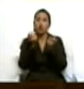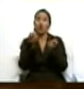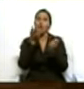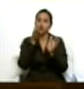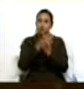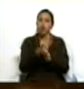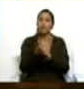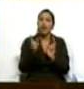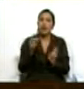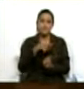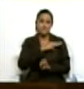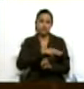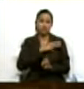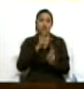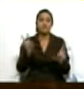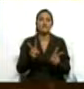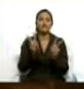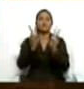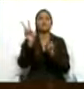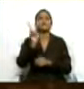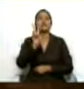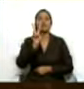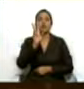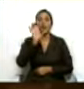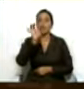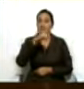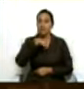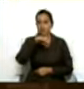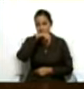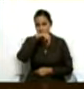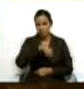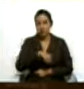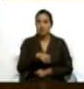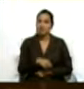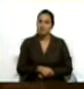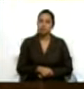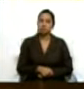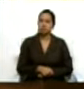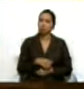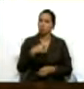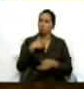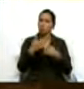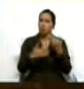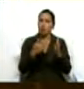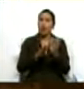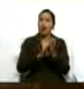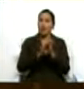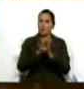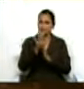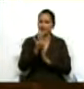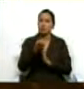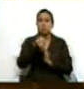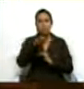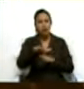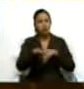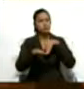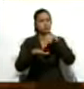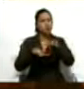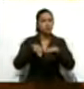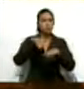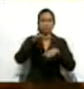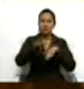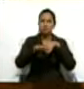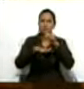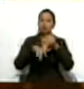Viva Venezuela, mi patria querida. Vamos avanzando a paso firme y lleno de